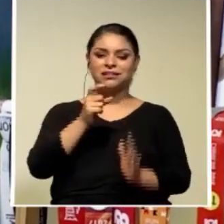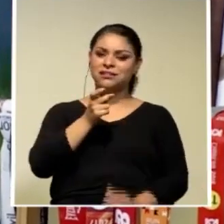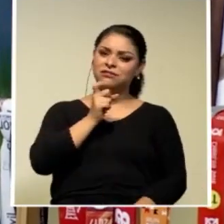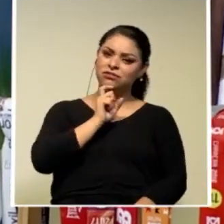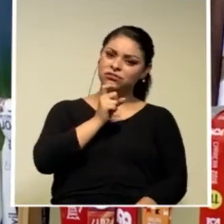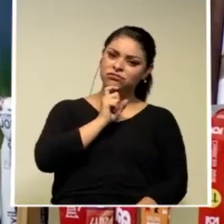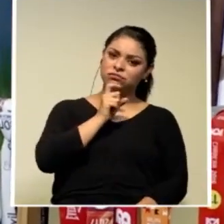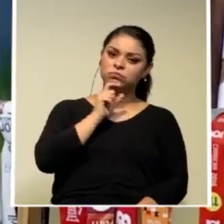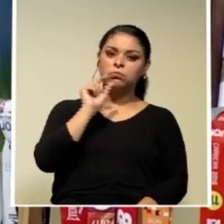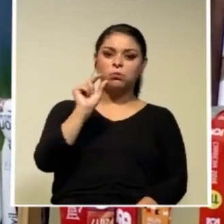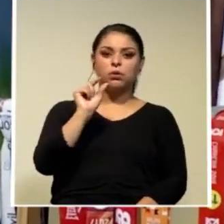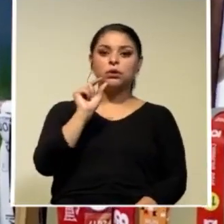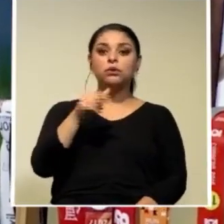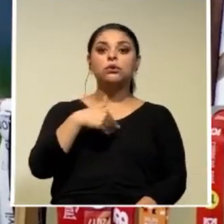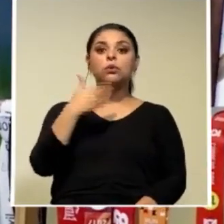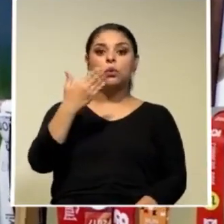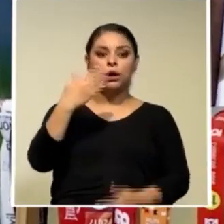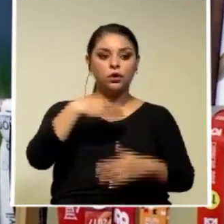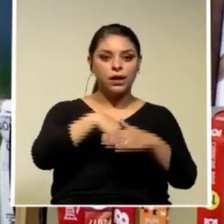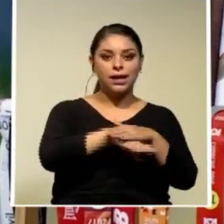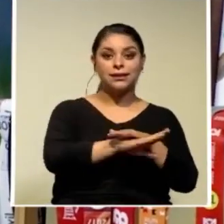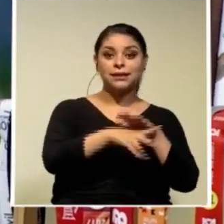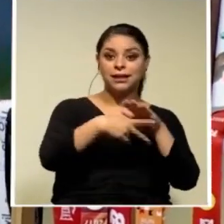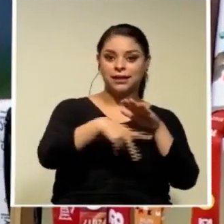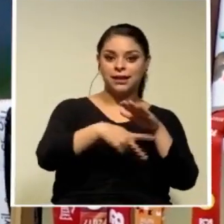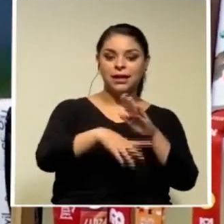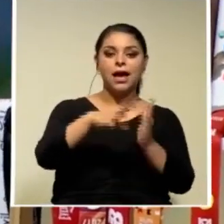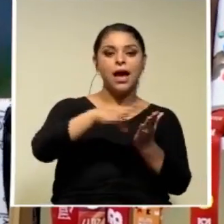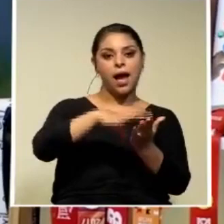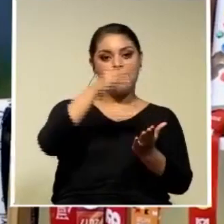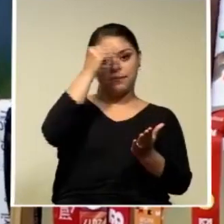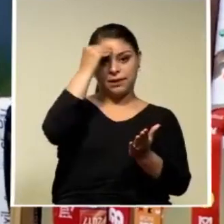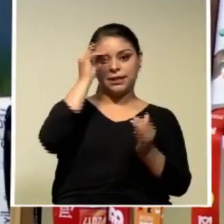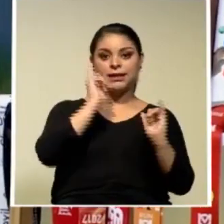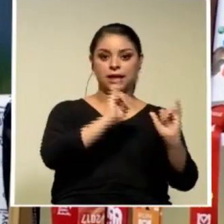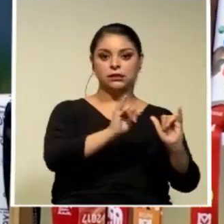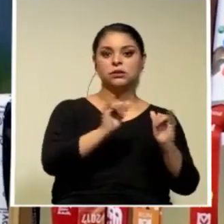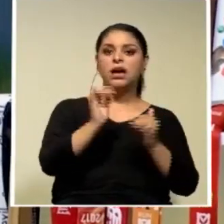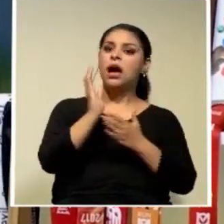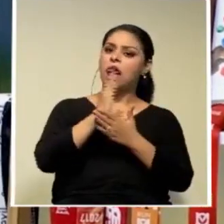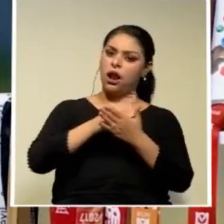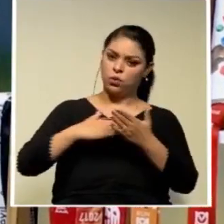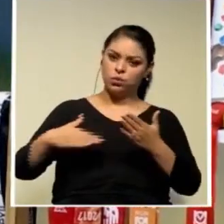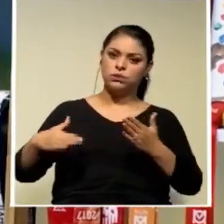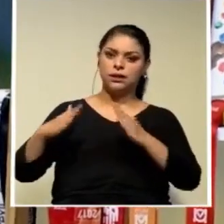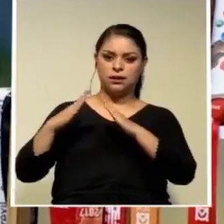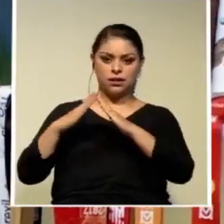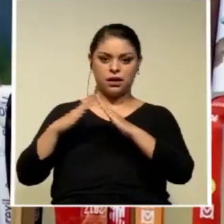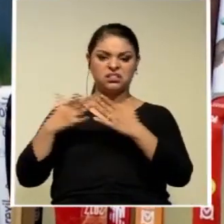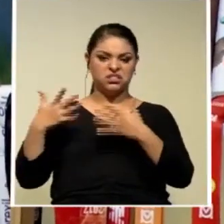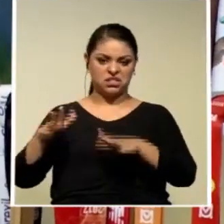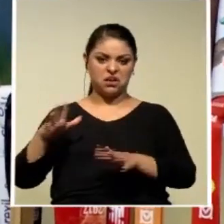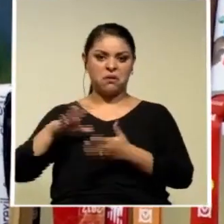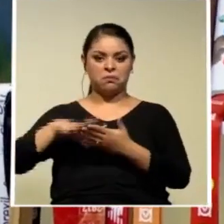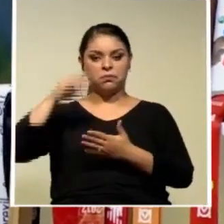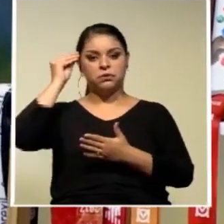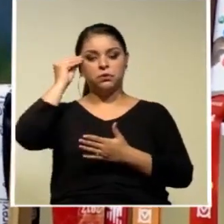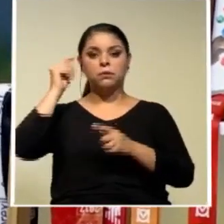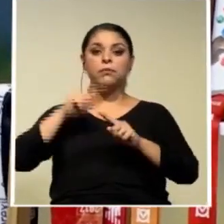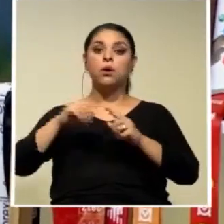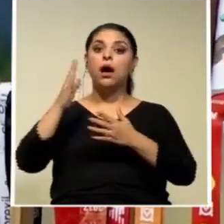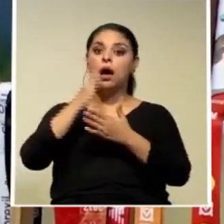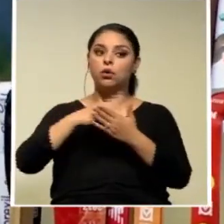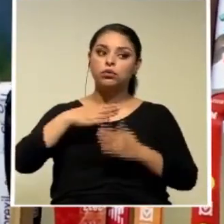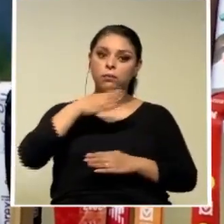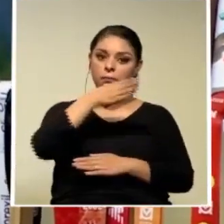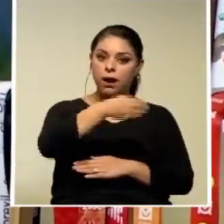poquito y que cuando ingresan al preescolar aprenden de eso. Algunos lo hacen desde la casa, ¿verdad? Uh-huh. Pero otros pues aprenden en el